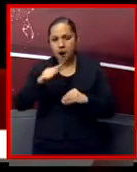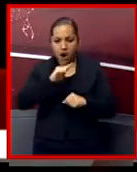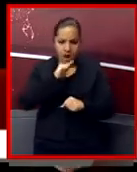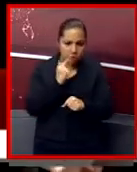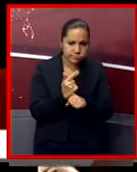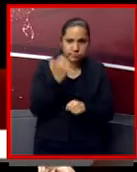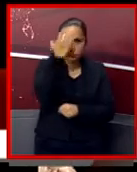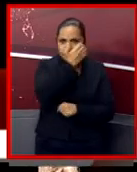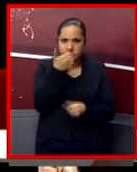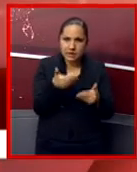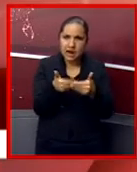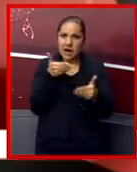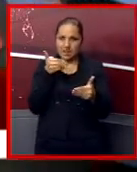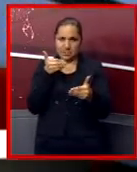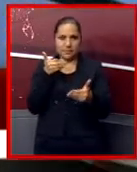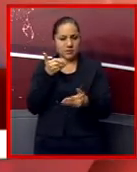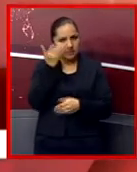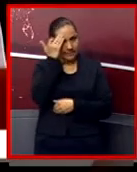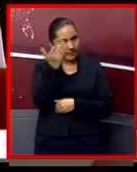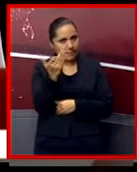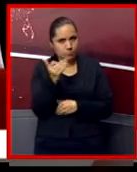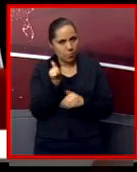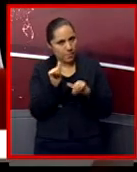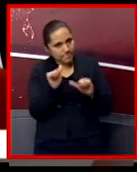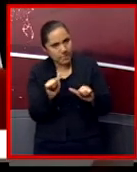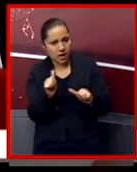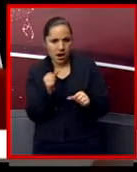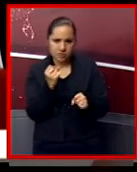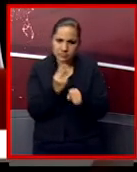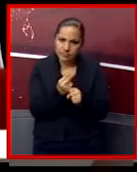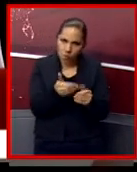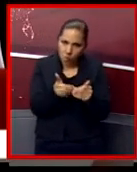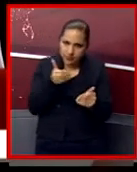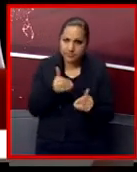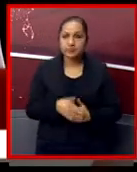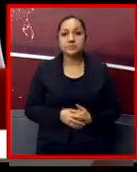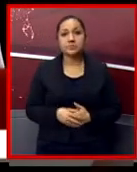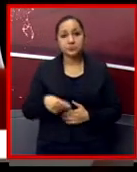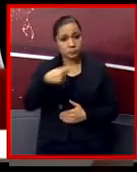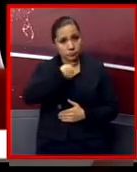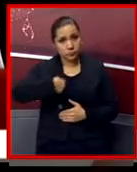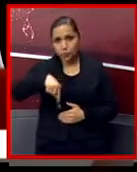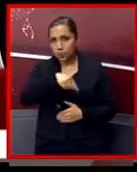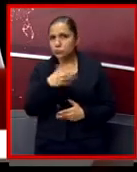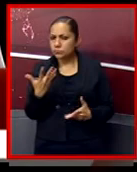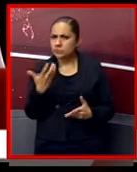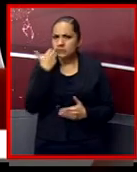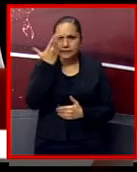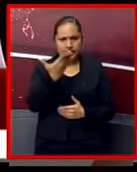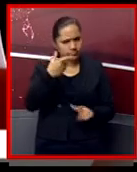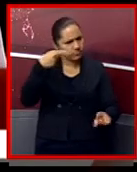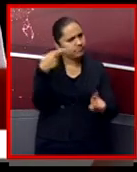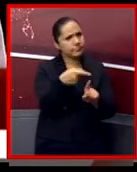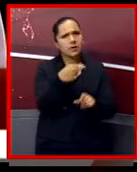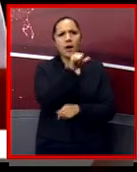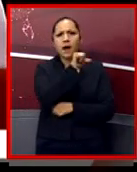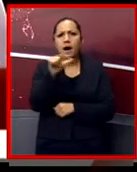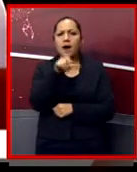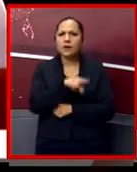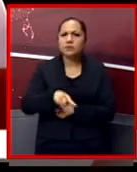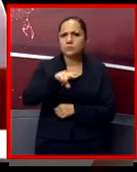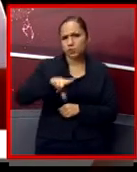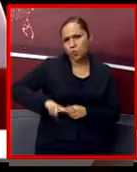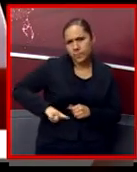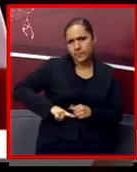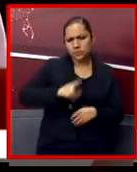detección oportuna. Nos pronunciamos por reforzar las políticas públicas encaminadas